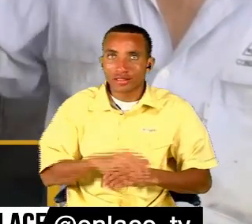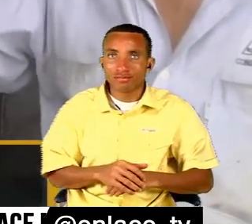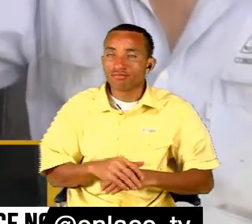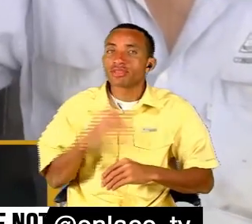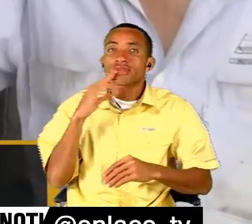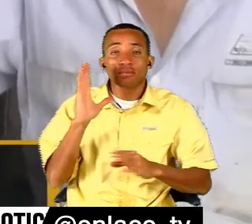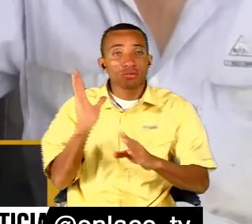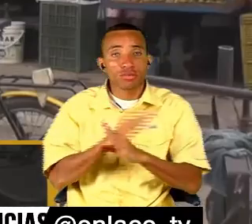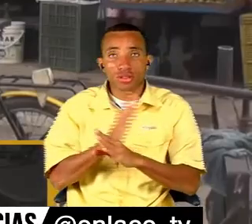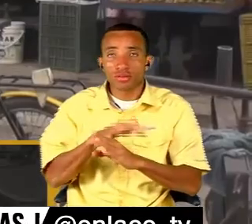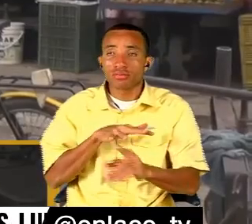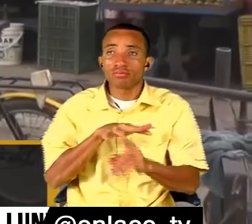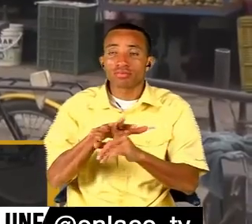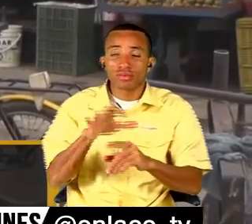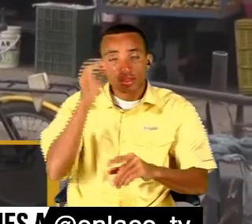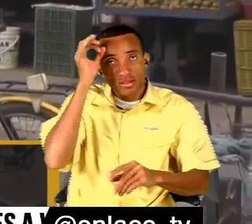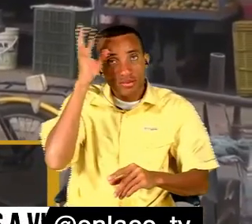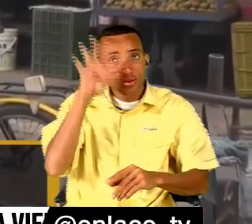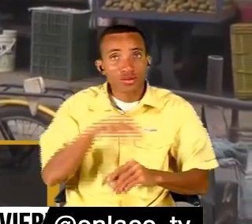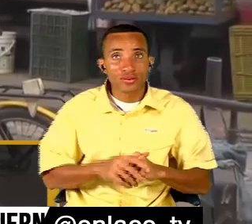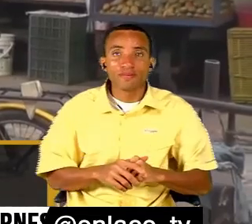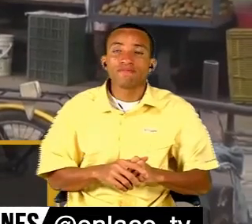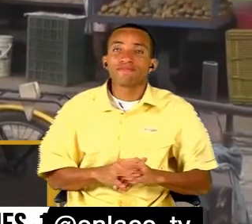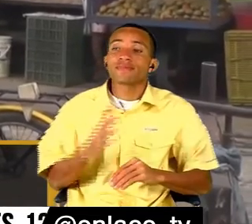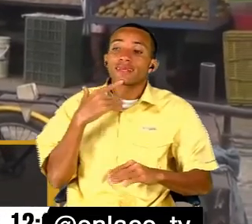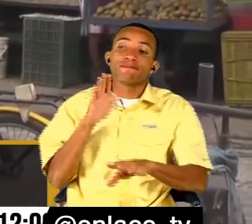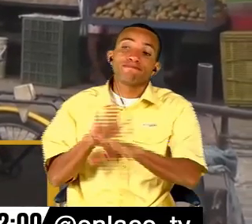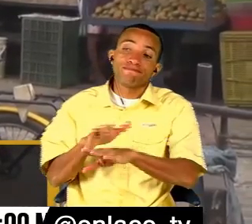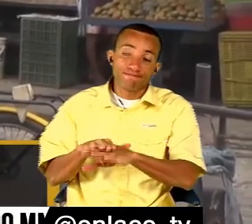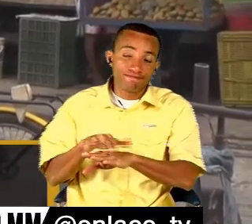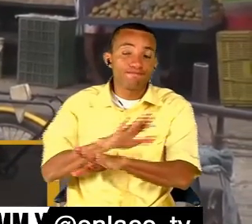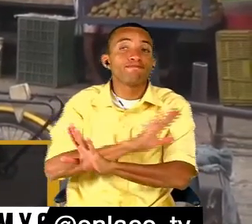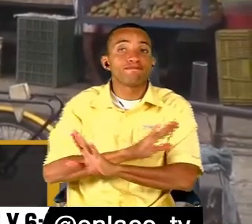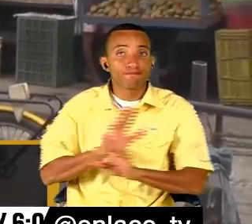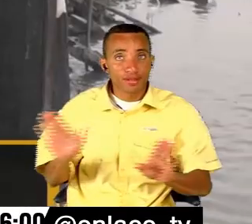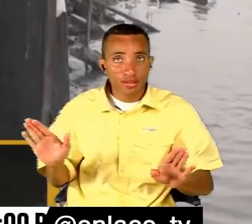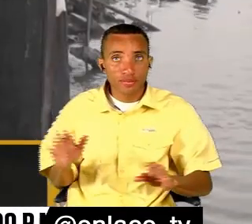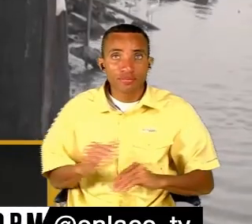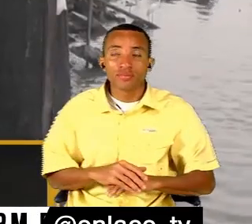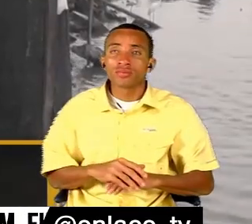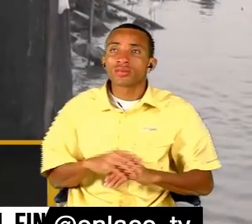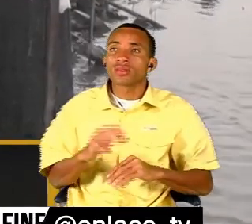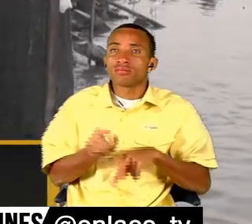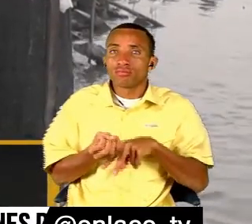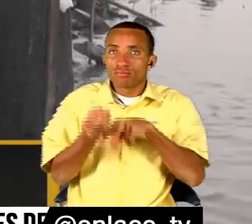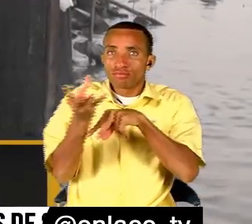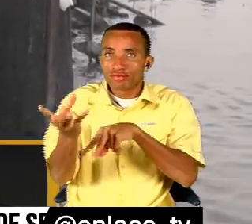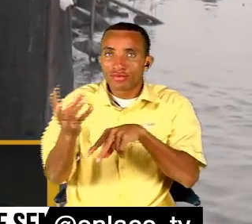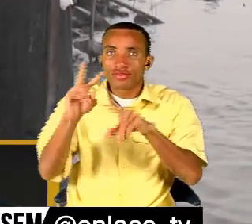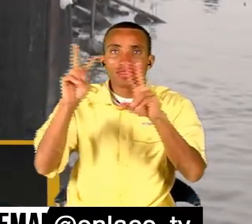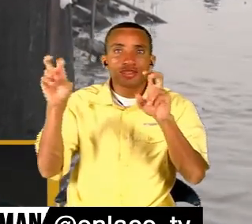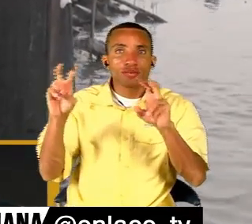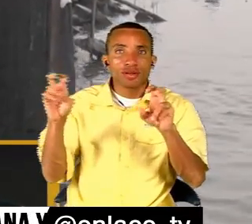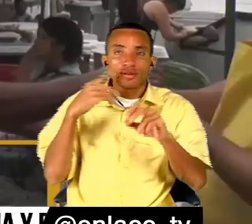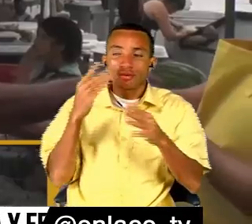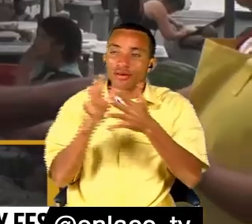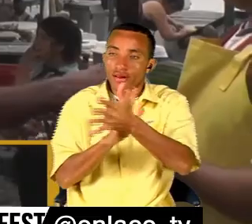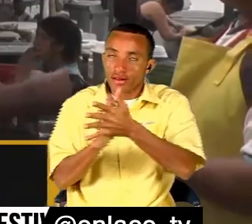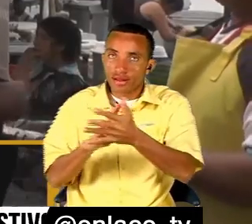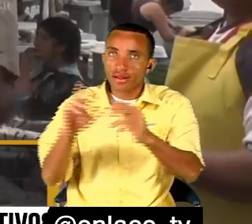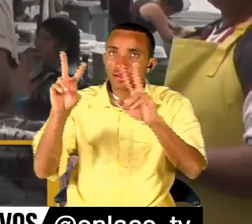de contaminación a los productos. Entonces ya están en advertencia y posteriormente ya del tema pedagógico venimos a hacer ya un tema